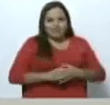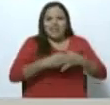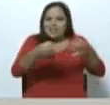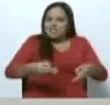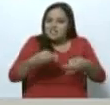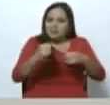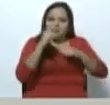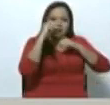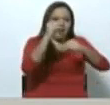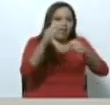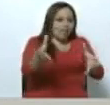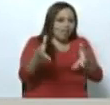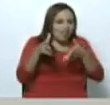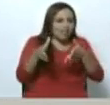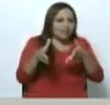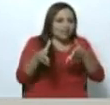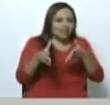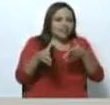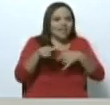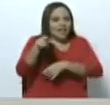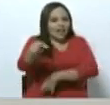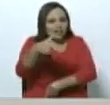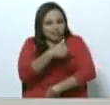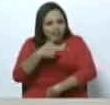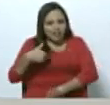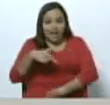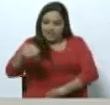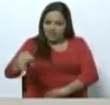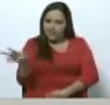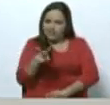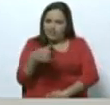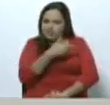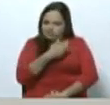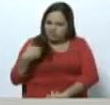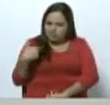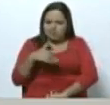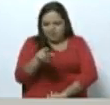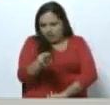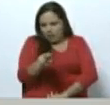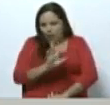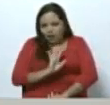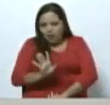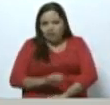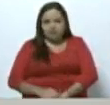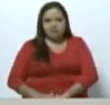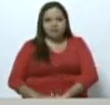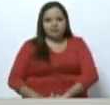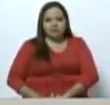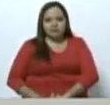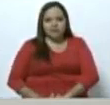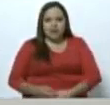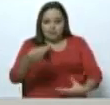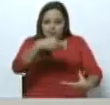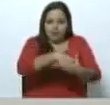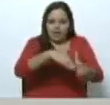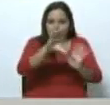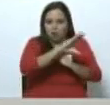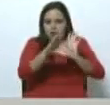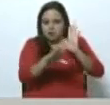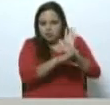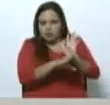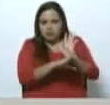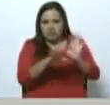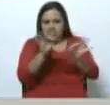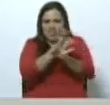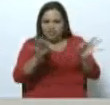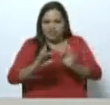Siempre ganen los que a ellos les conviene. Aquí en Venezuela trataron de meter en la Constitución un contrabando para